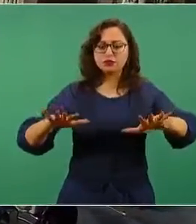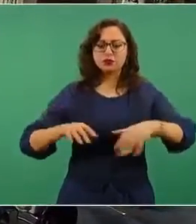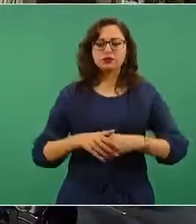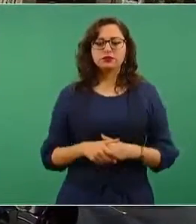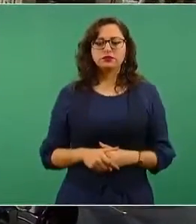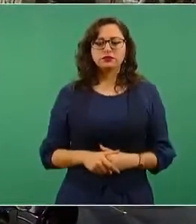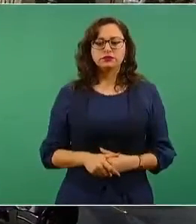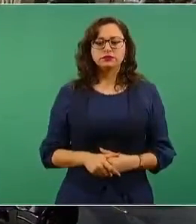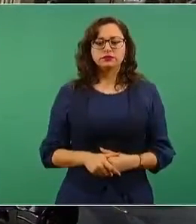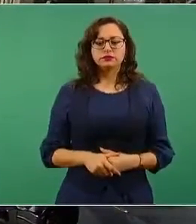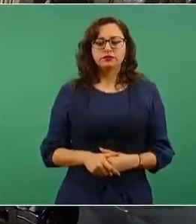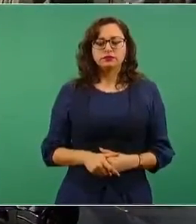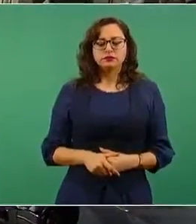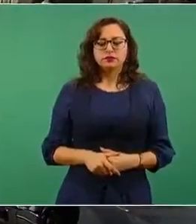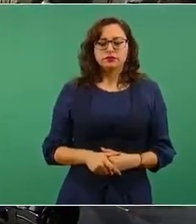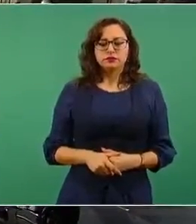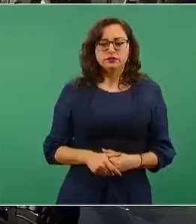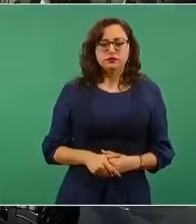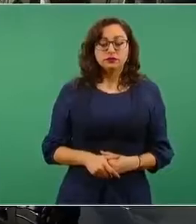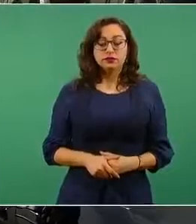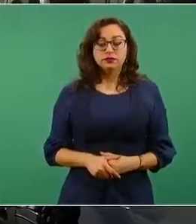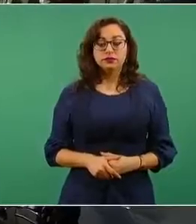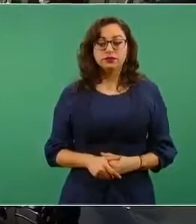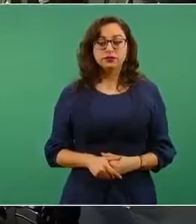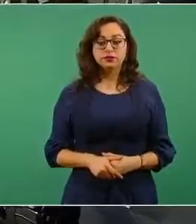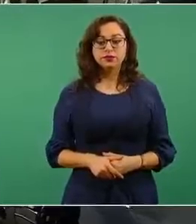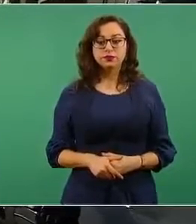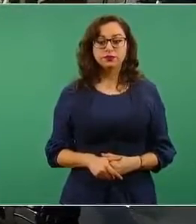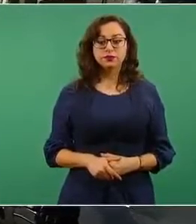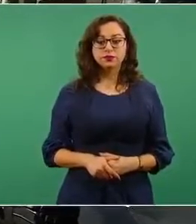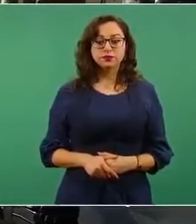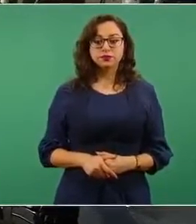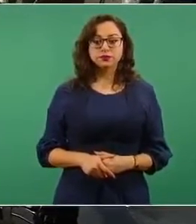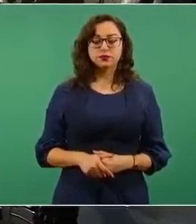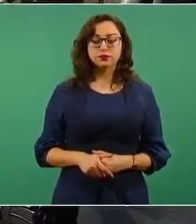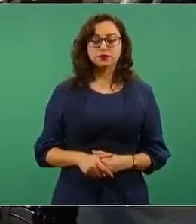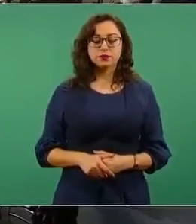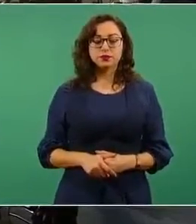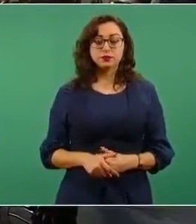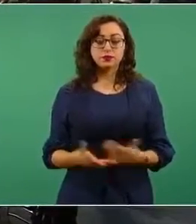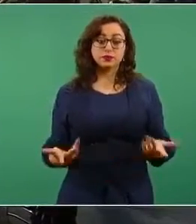porque él llevó a cabo